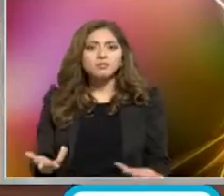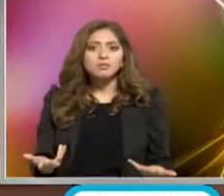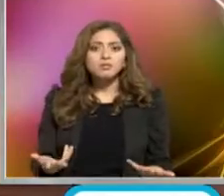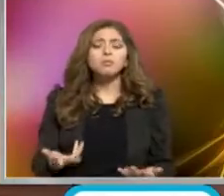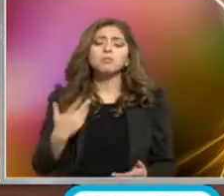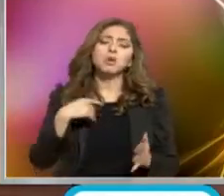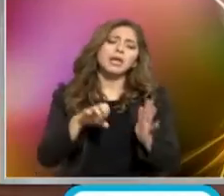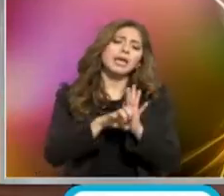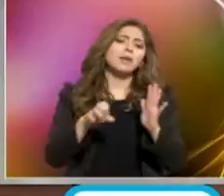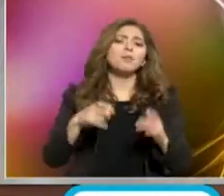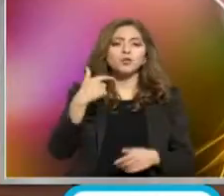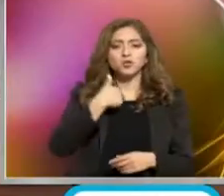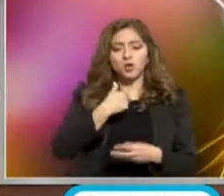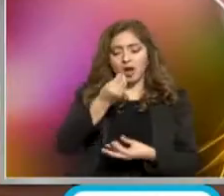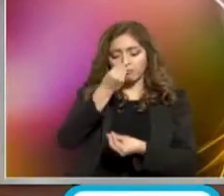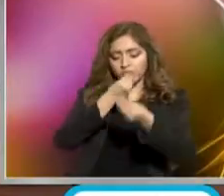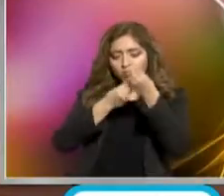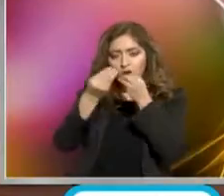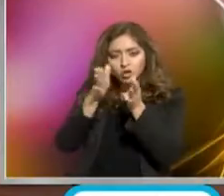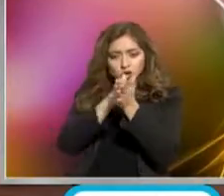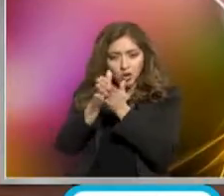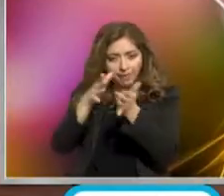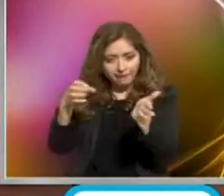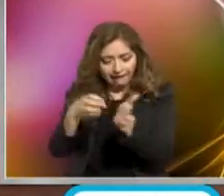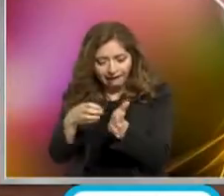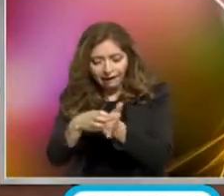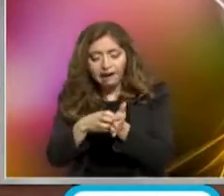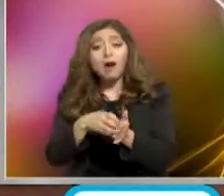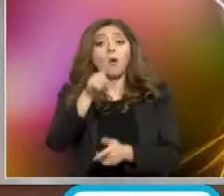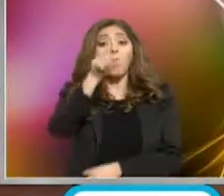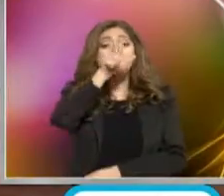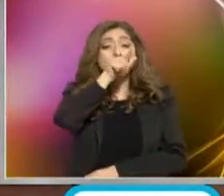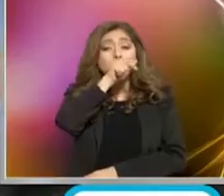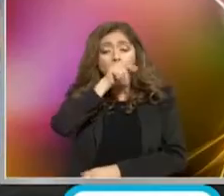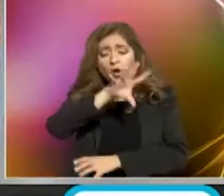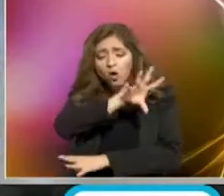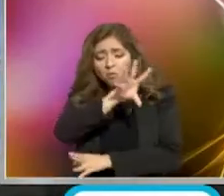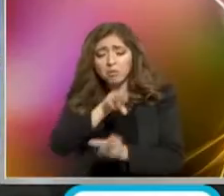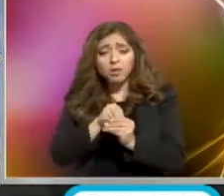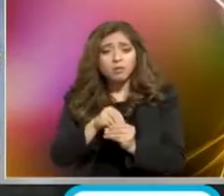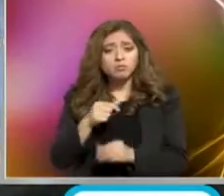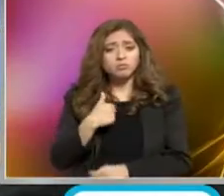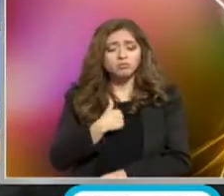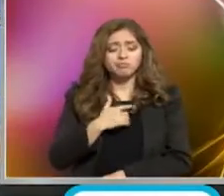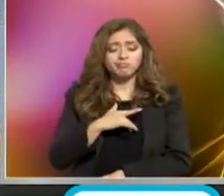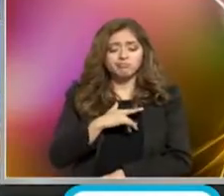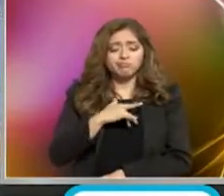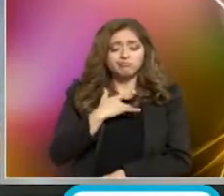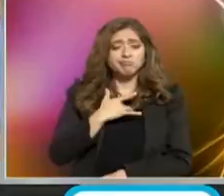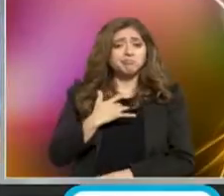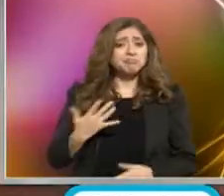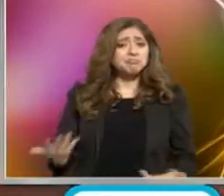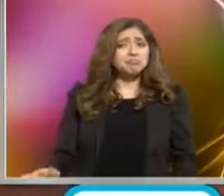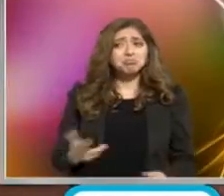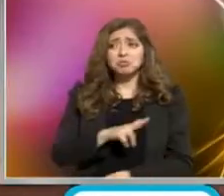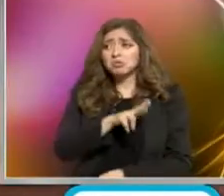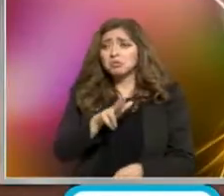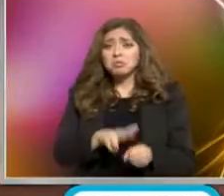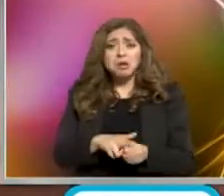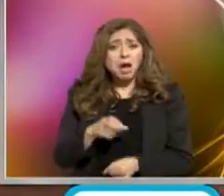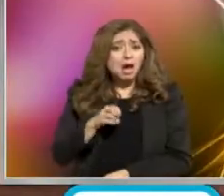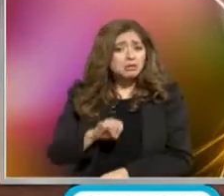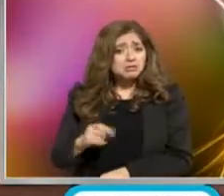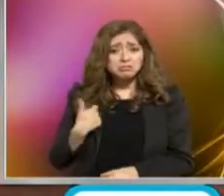puedo comer una caja de chocolates, me puedo comer todo un pollo entero y sigo estando, pues así normal, así como me